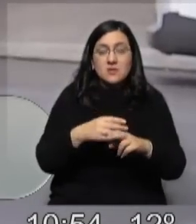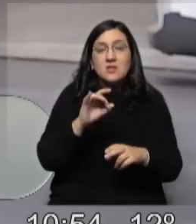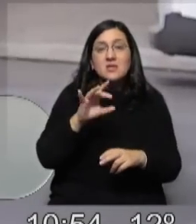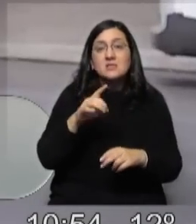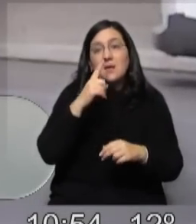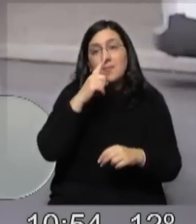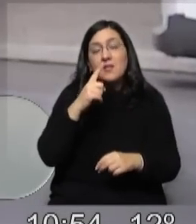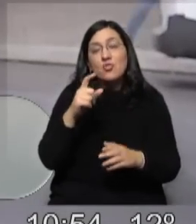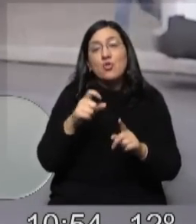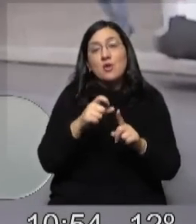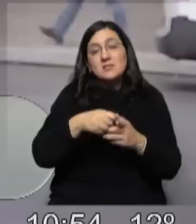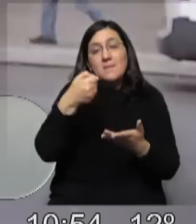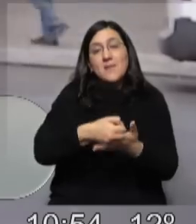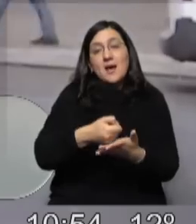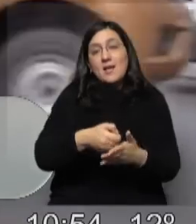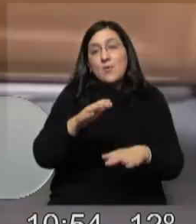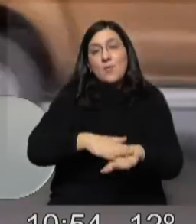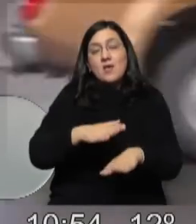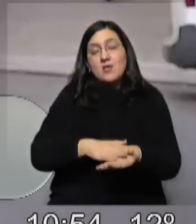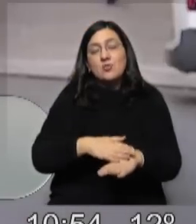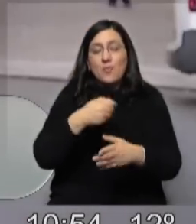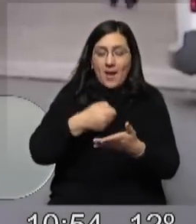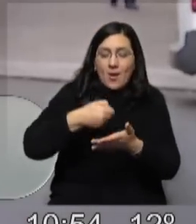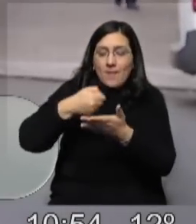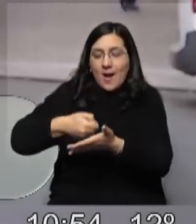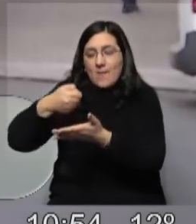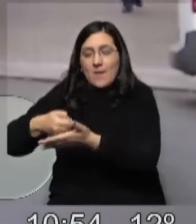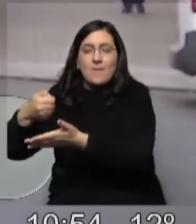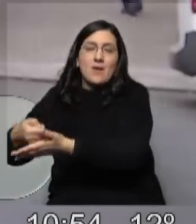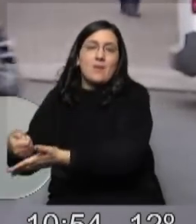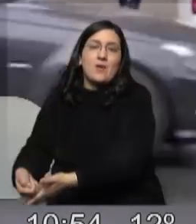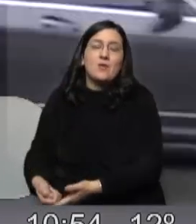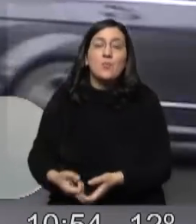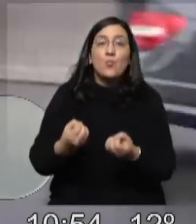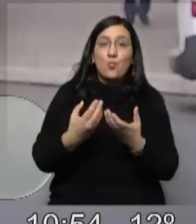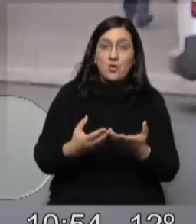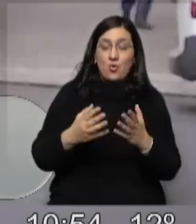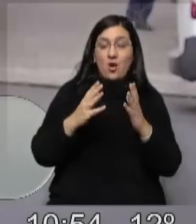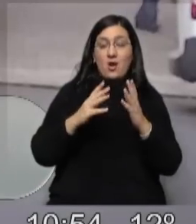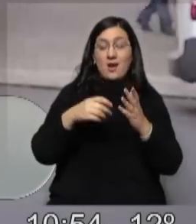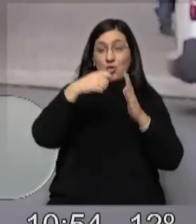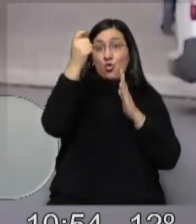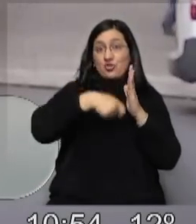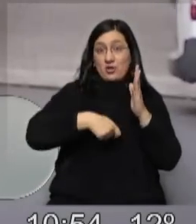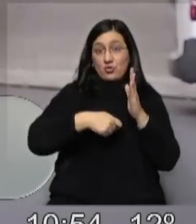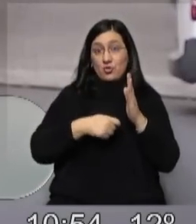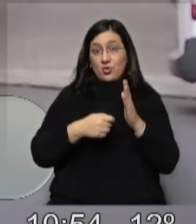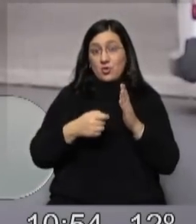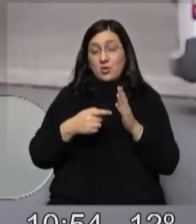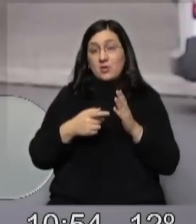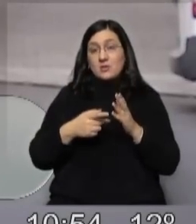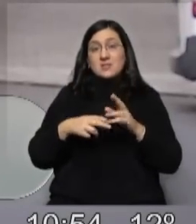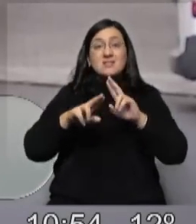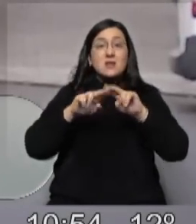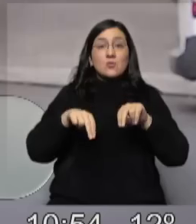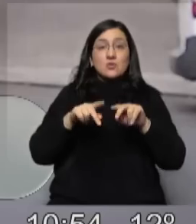$15.000 se elaboran en ese momento la renovación con estos pagos que estábamos nombrando anteriormente? Bueno, el contrato prevé que en caso de rescisión